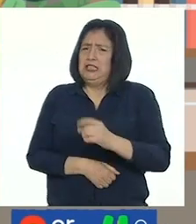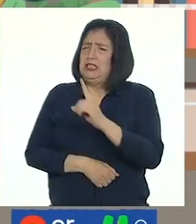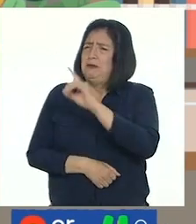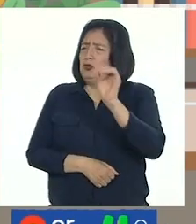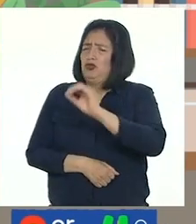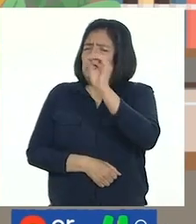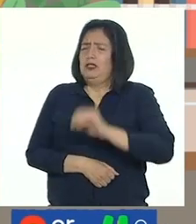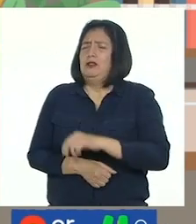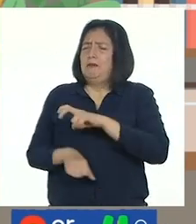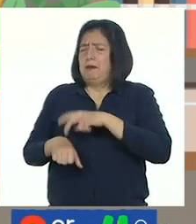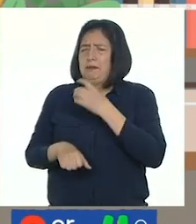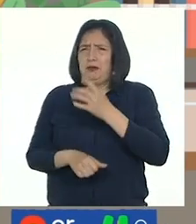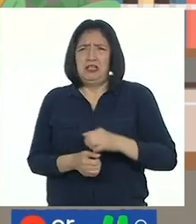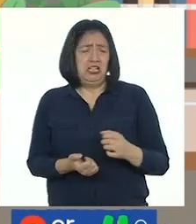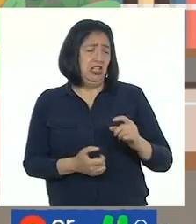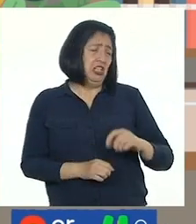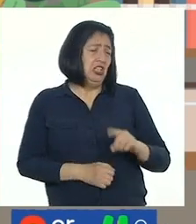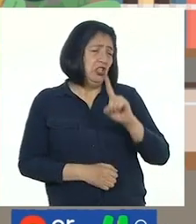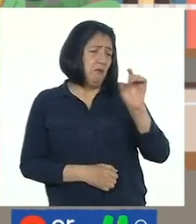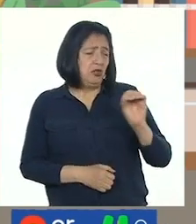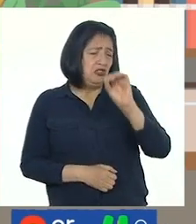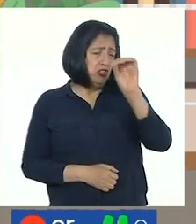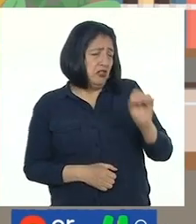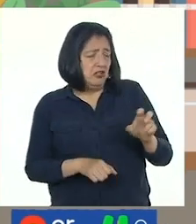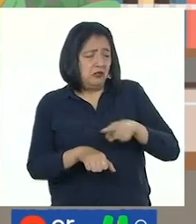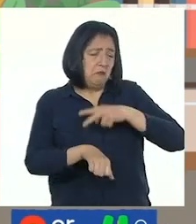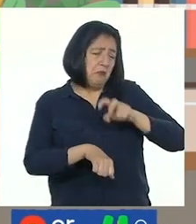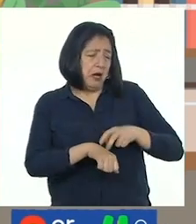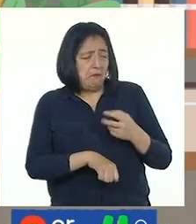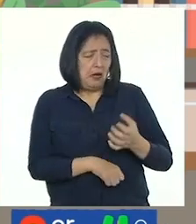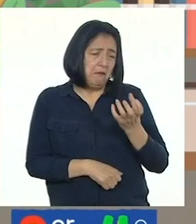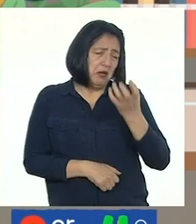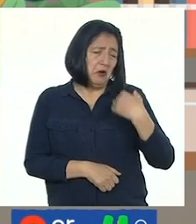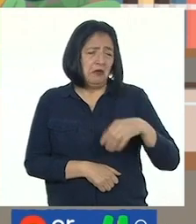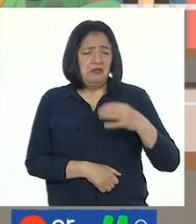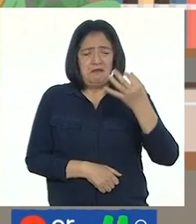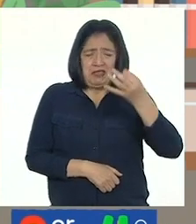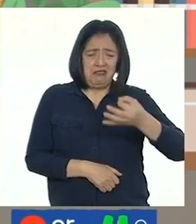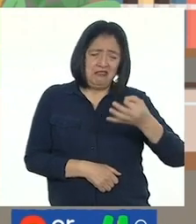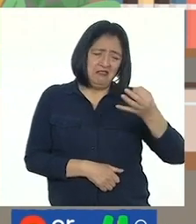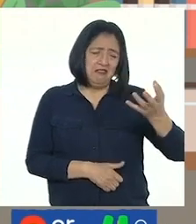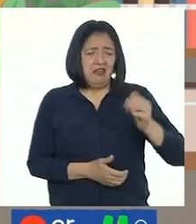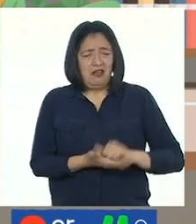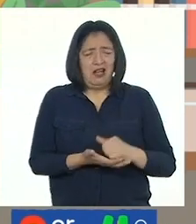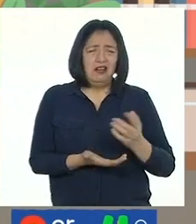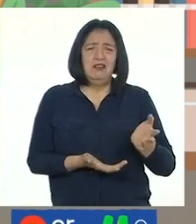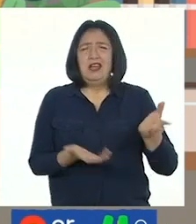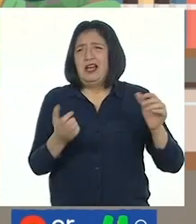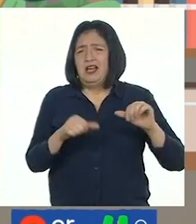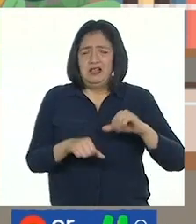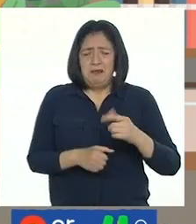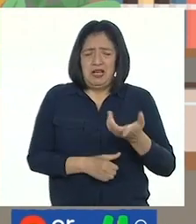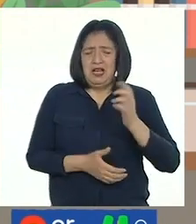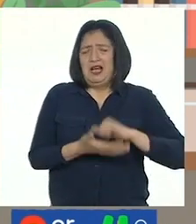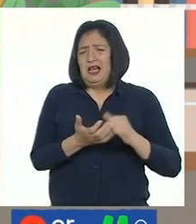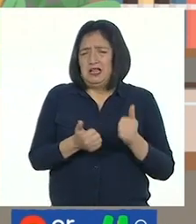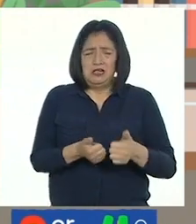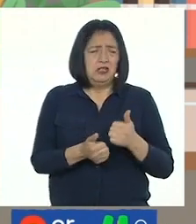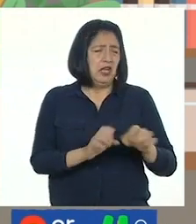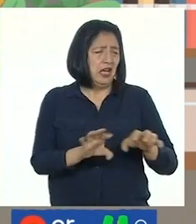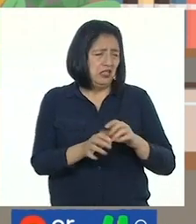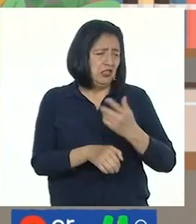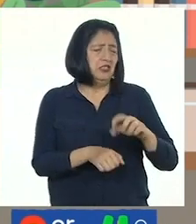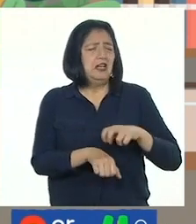papa peruana. Si es 100% papa peruana, debe ser real. Nada malo sale de la papa